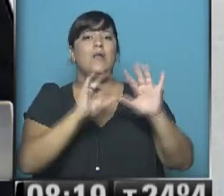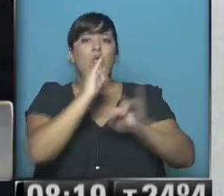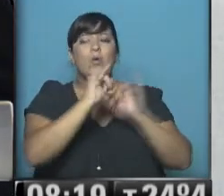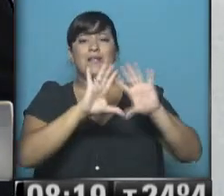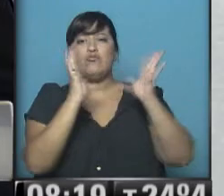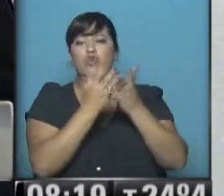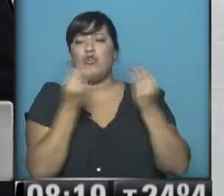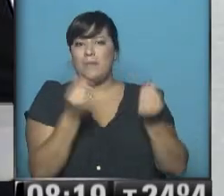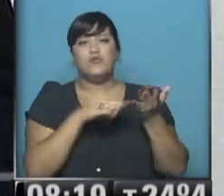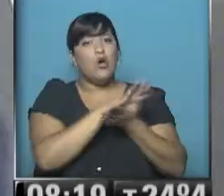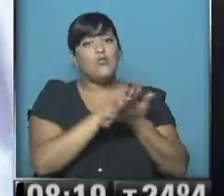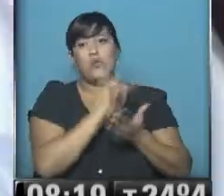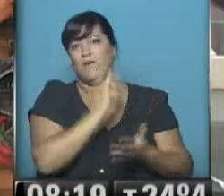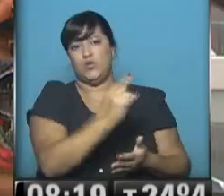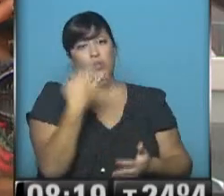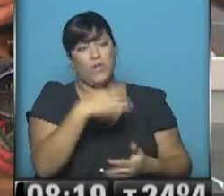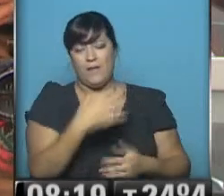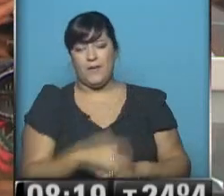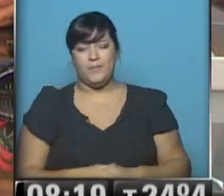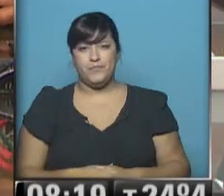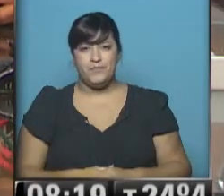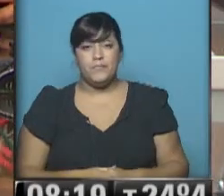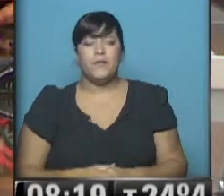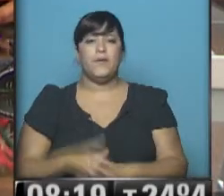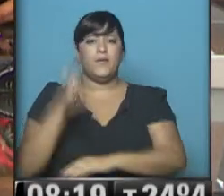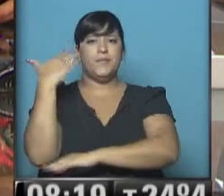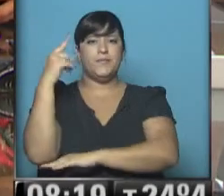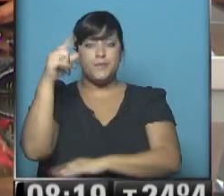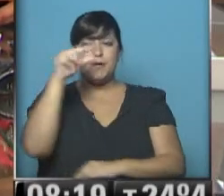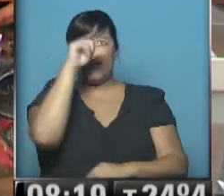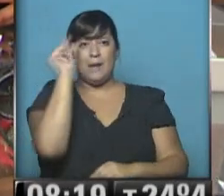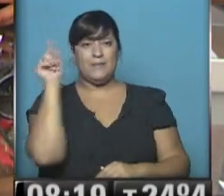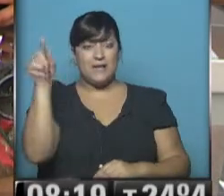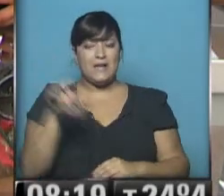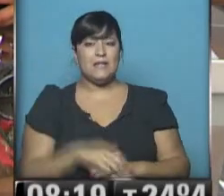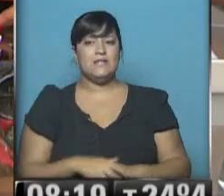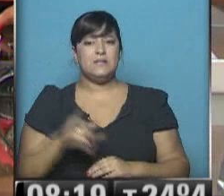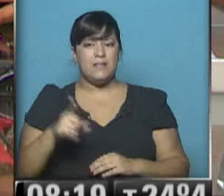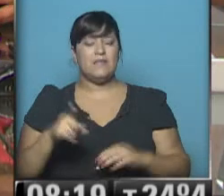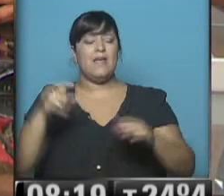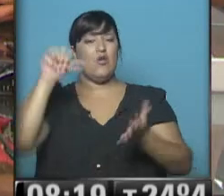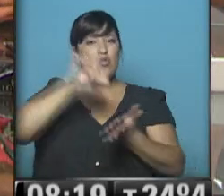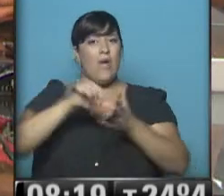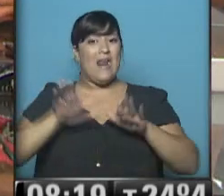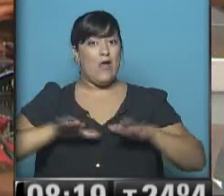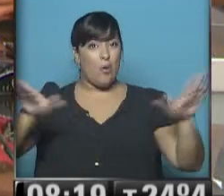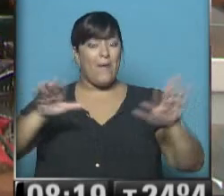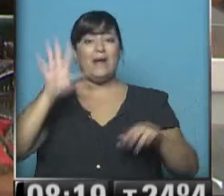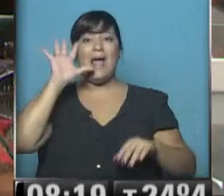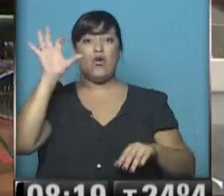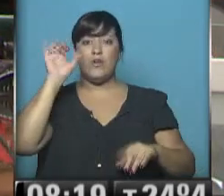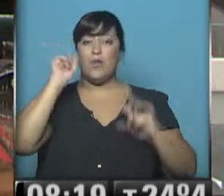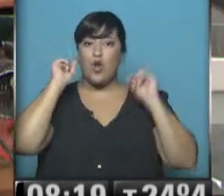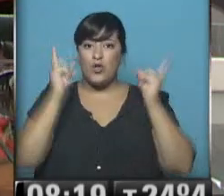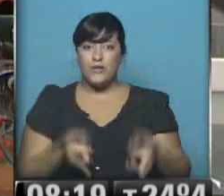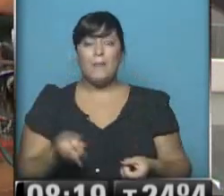resolver las palabras del jefe de gabinete desde aeroparque recordemos que también